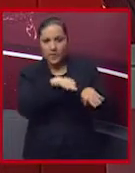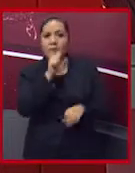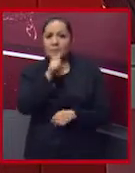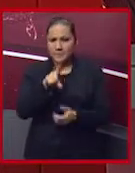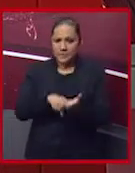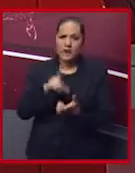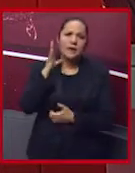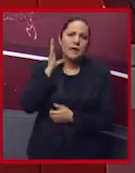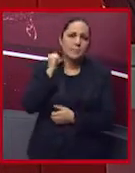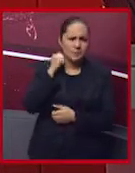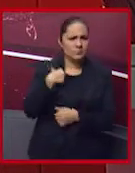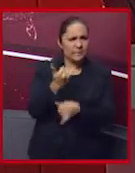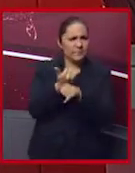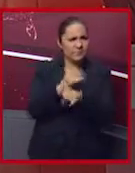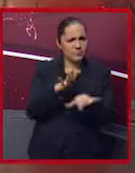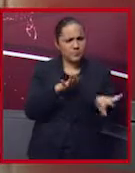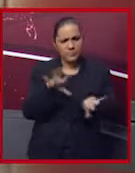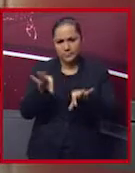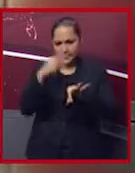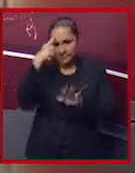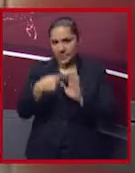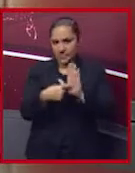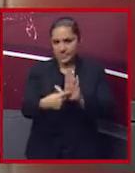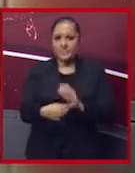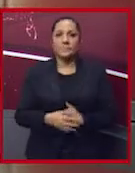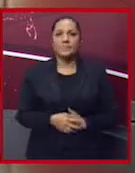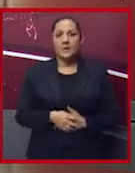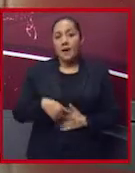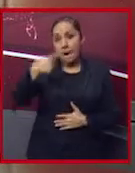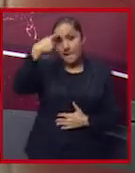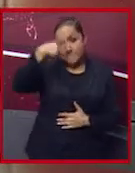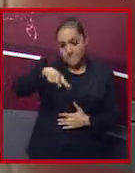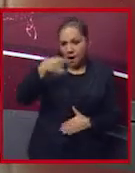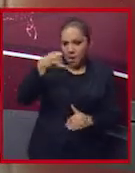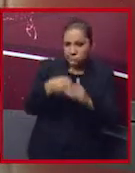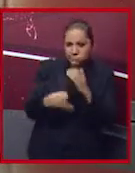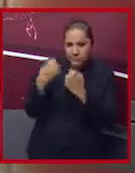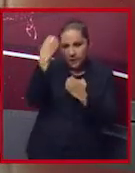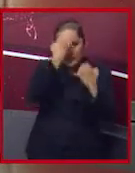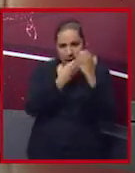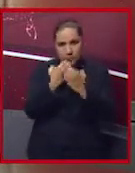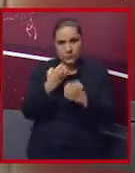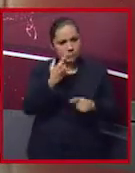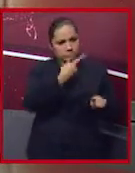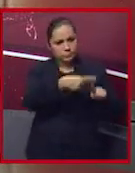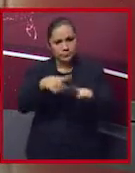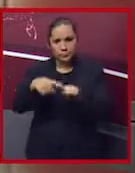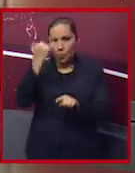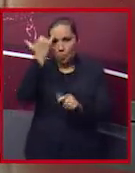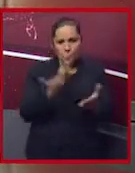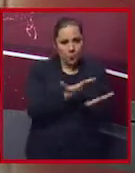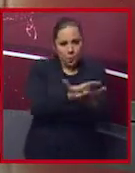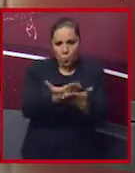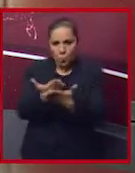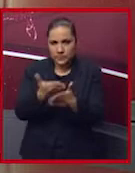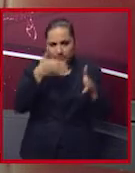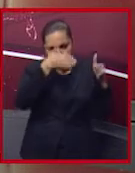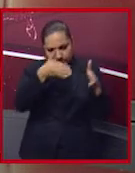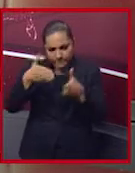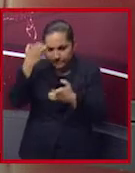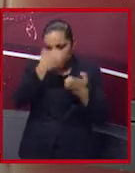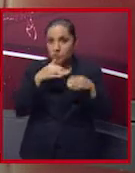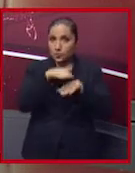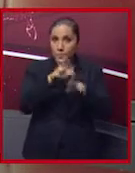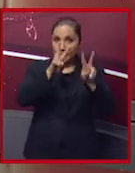tenemos todos los detalles. Comenzamos. Para analizar y discutir propuestas sobre el fenómeno de la pobreza en México, en el Senado de